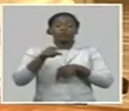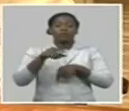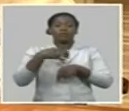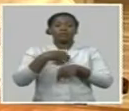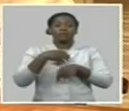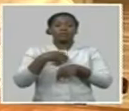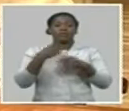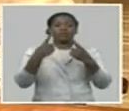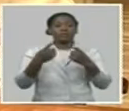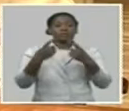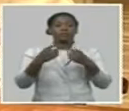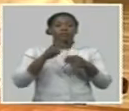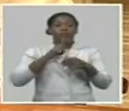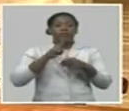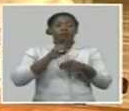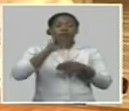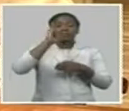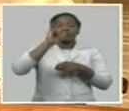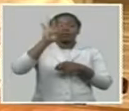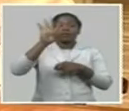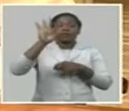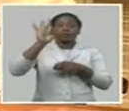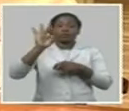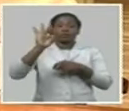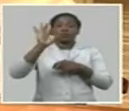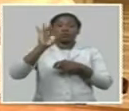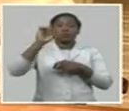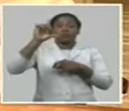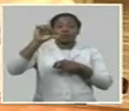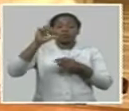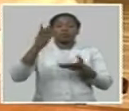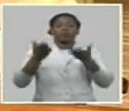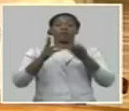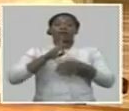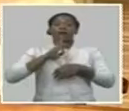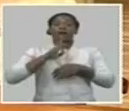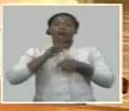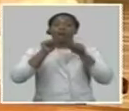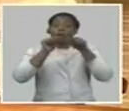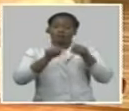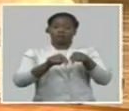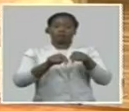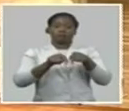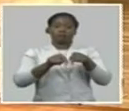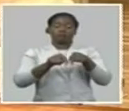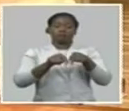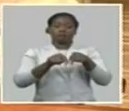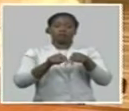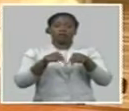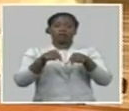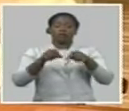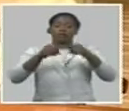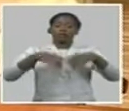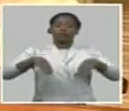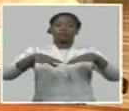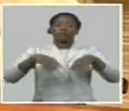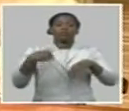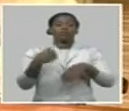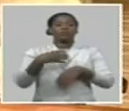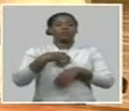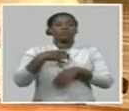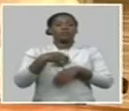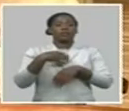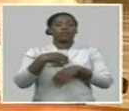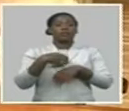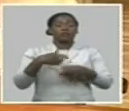días es de 648 litros ya que en medio en medio de las dificultades que tenemos tenemos salidero